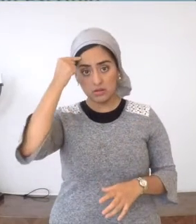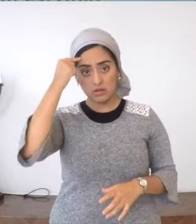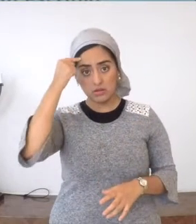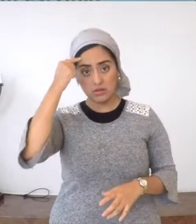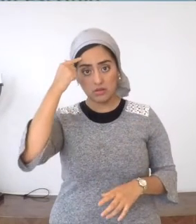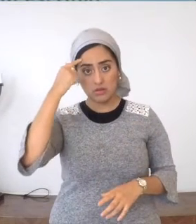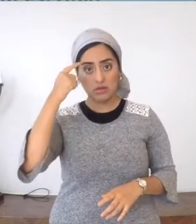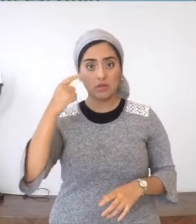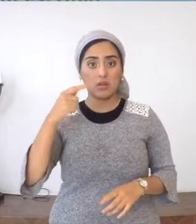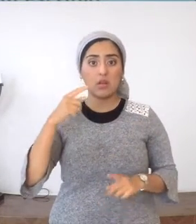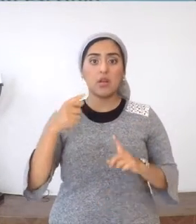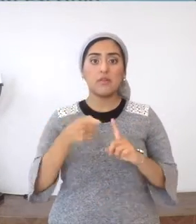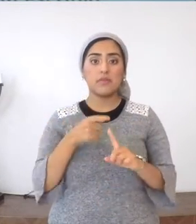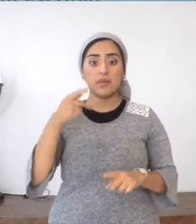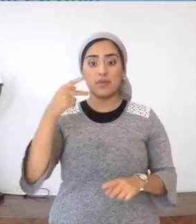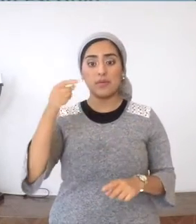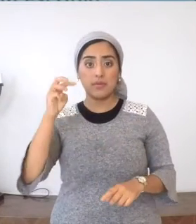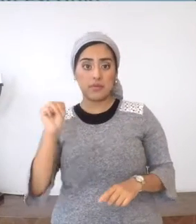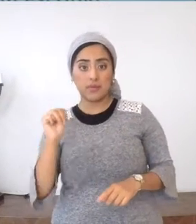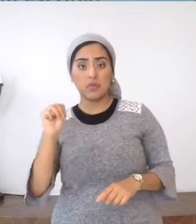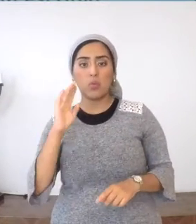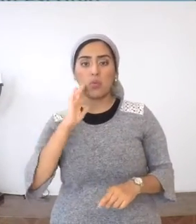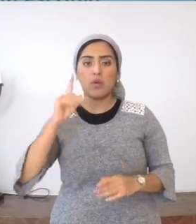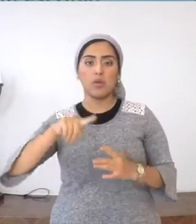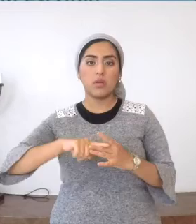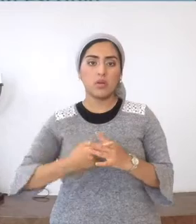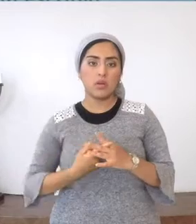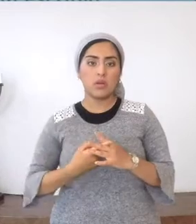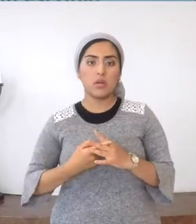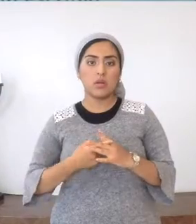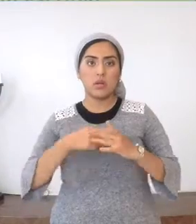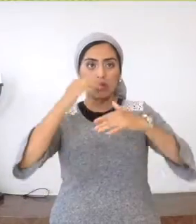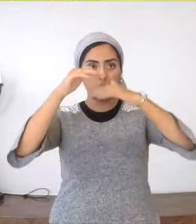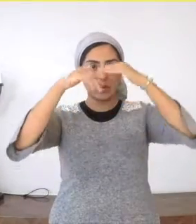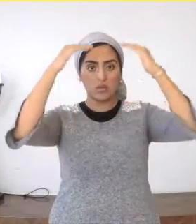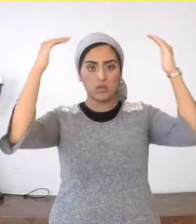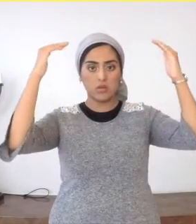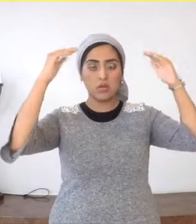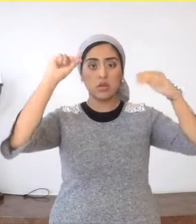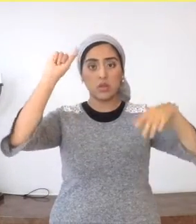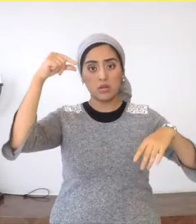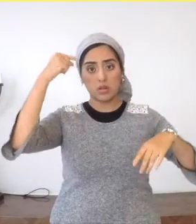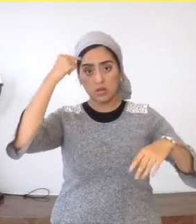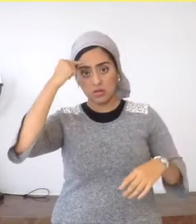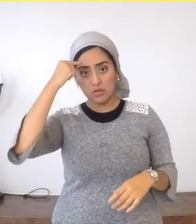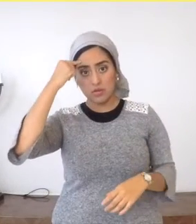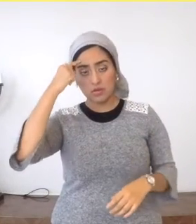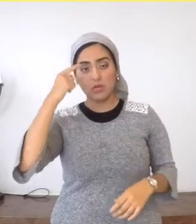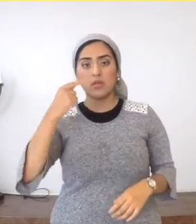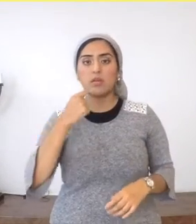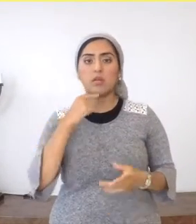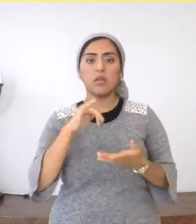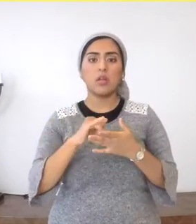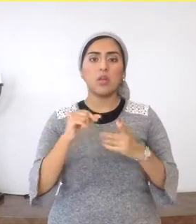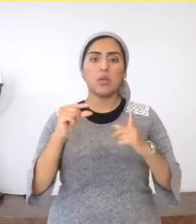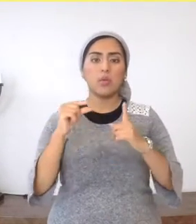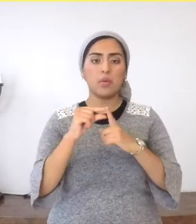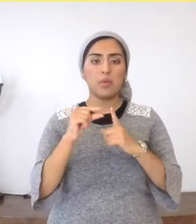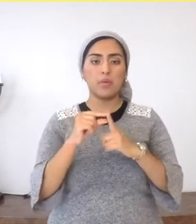Dice Cuando termine El gobierno Del ministro Que estaba En las orillas Del Nilo Entonces comenzará El gobierno Del cielo